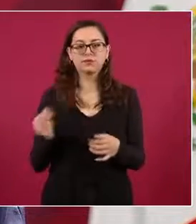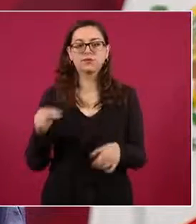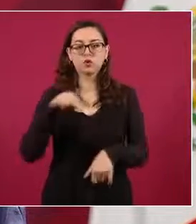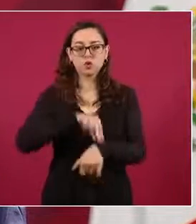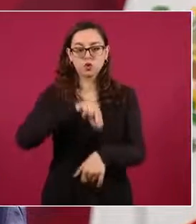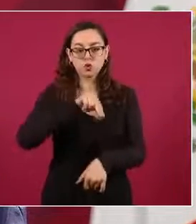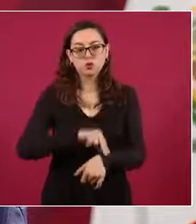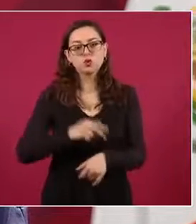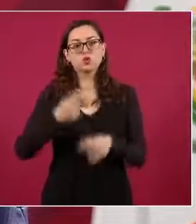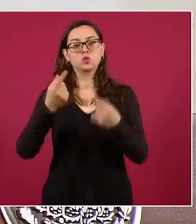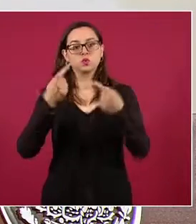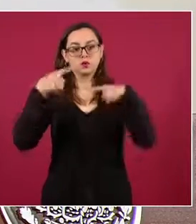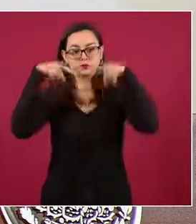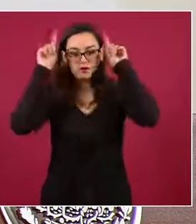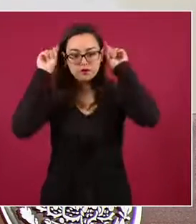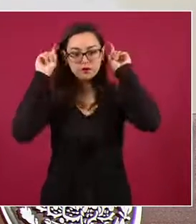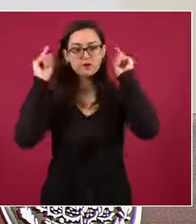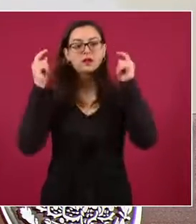enfermeras,